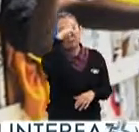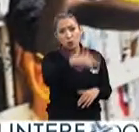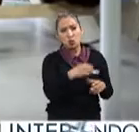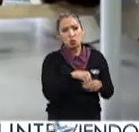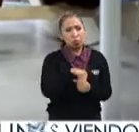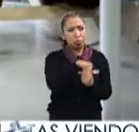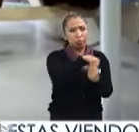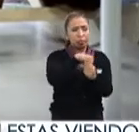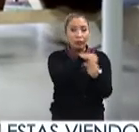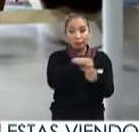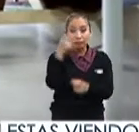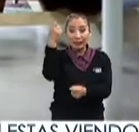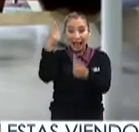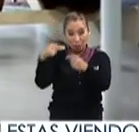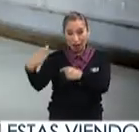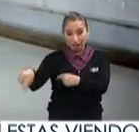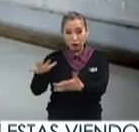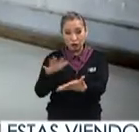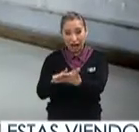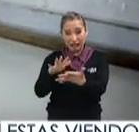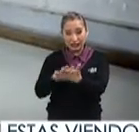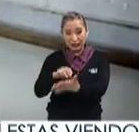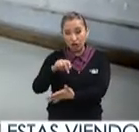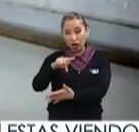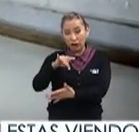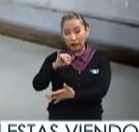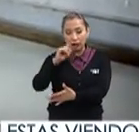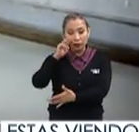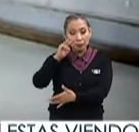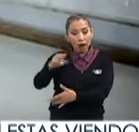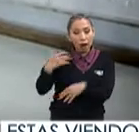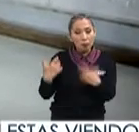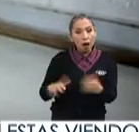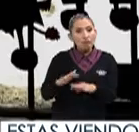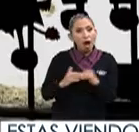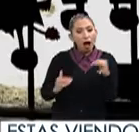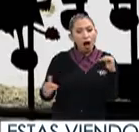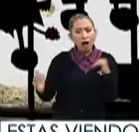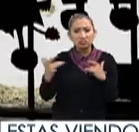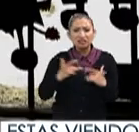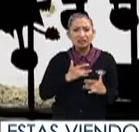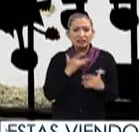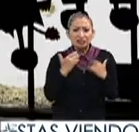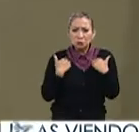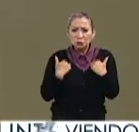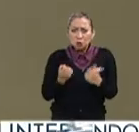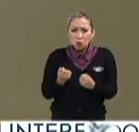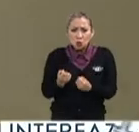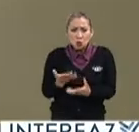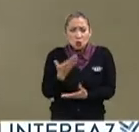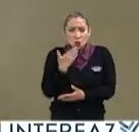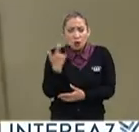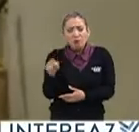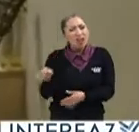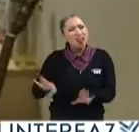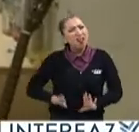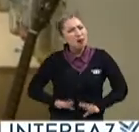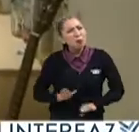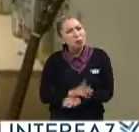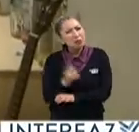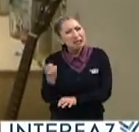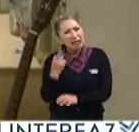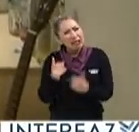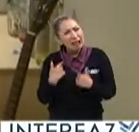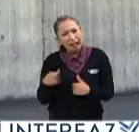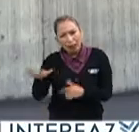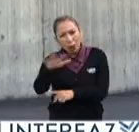México. Algunas de las prisiones nórdicas son consideradas como las más humanas del mundo. Pero ¿qué le da la condición de